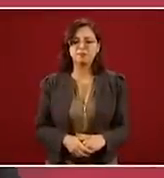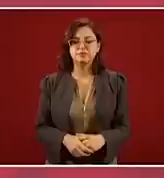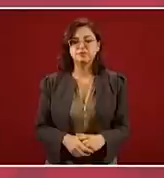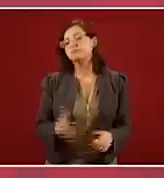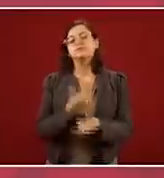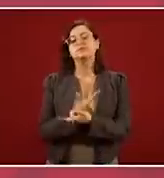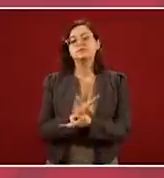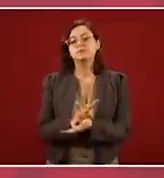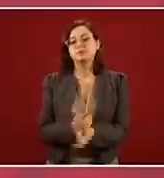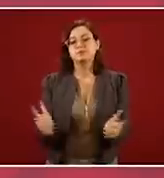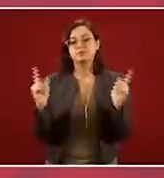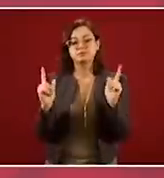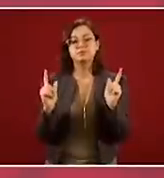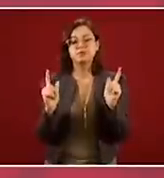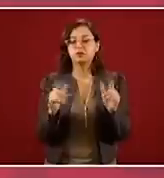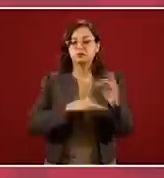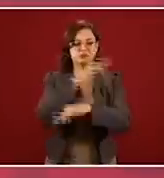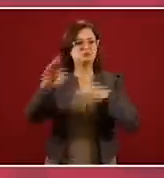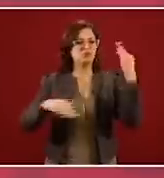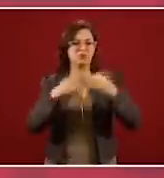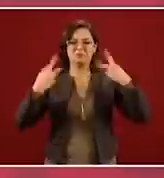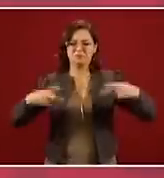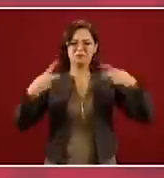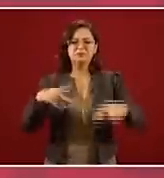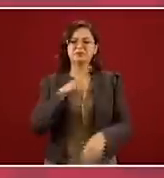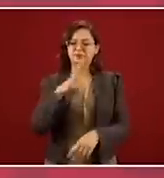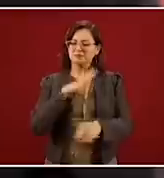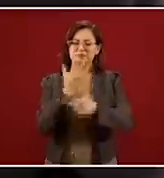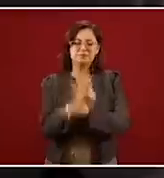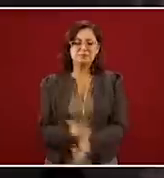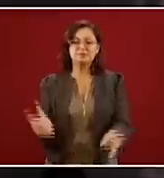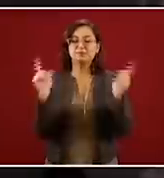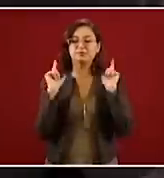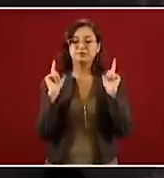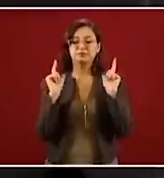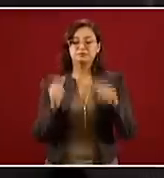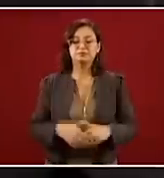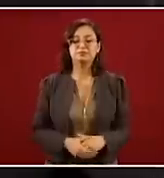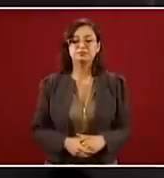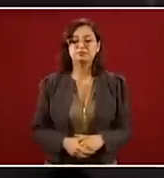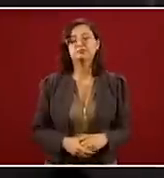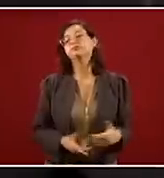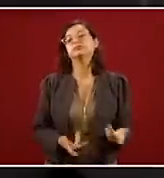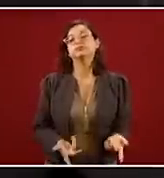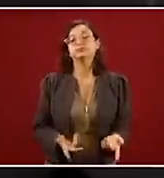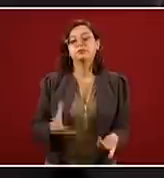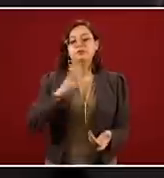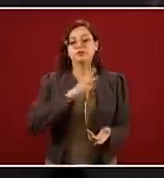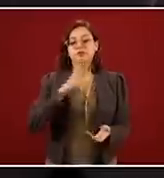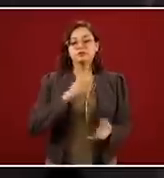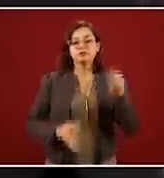la libertad, ¿sí?, que tenemos todos, ¿no? Entonces, hay un juicio, según